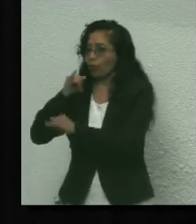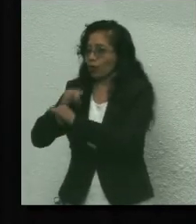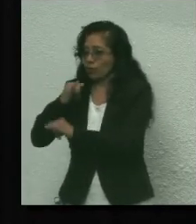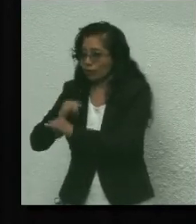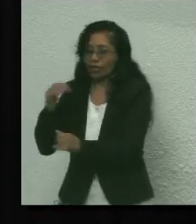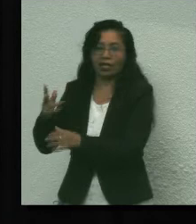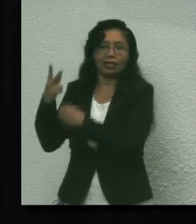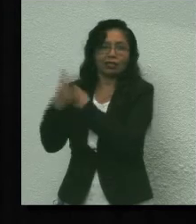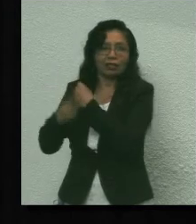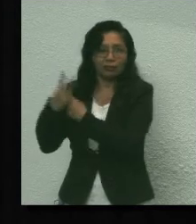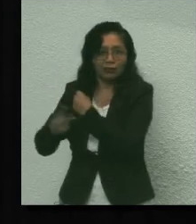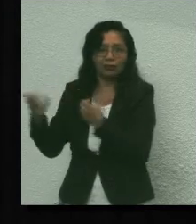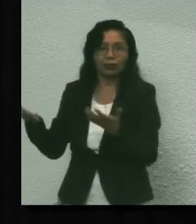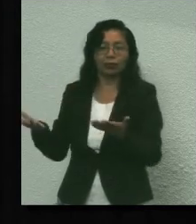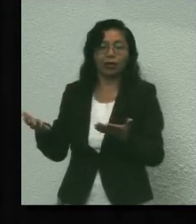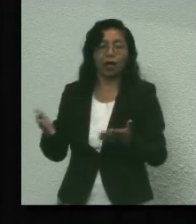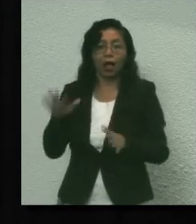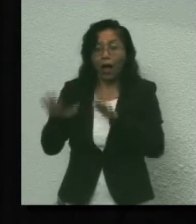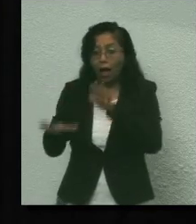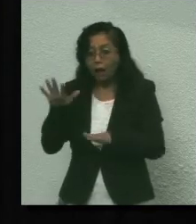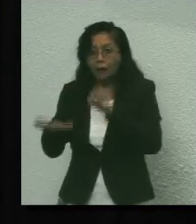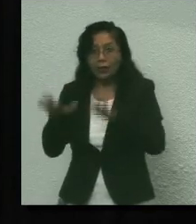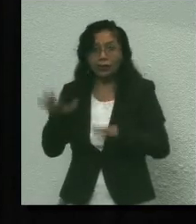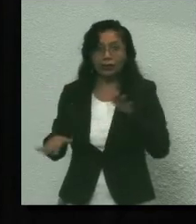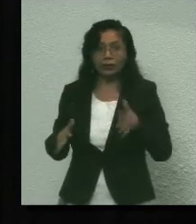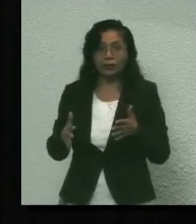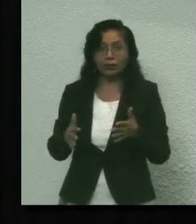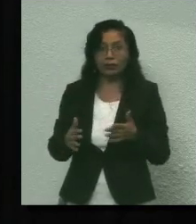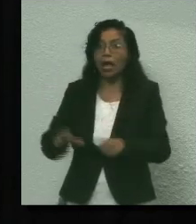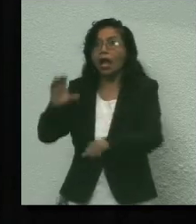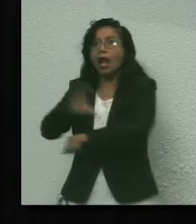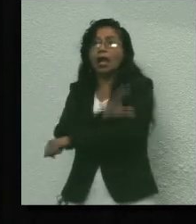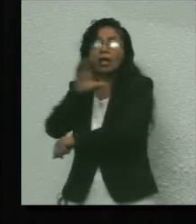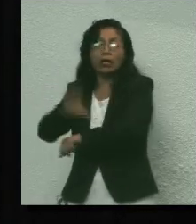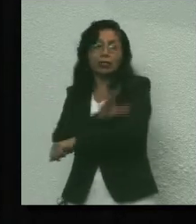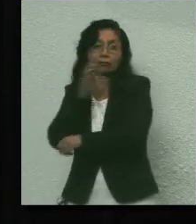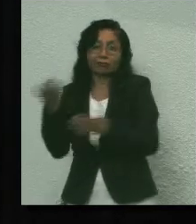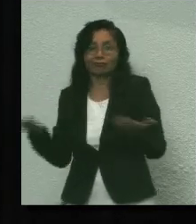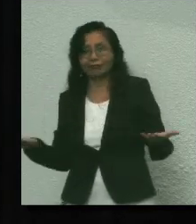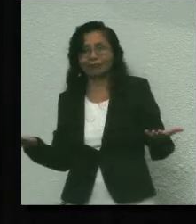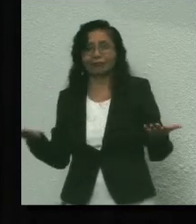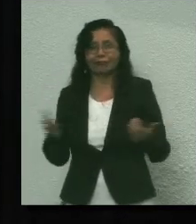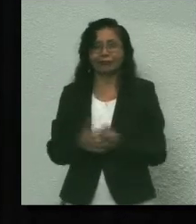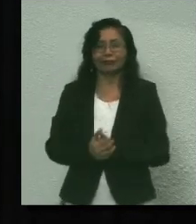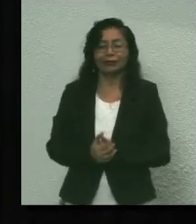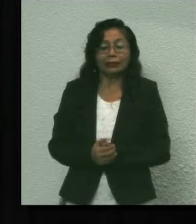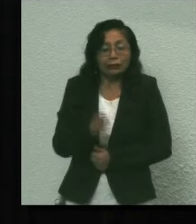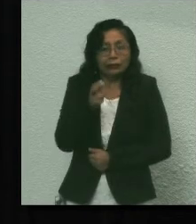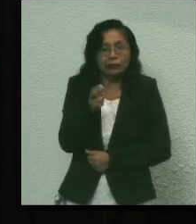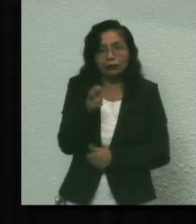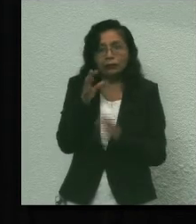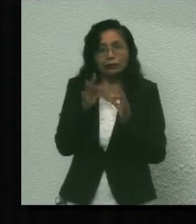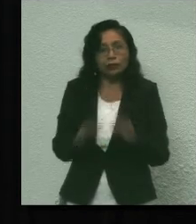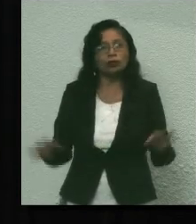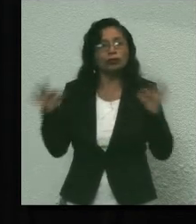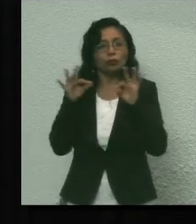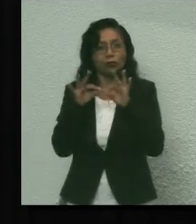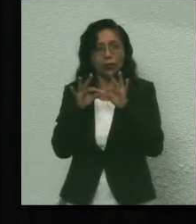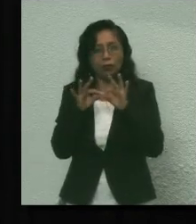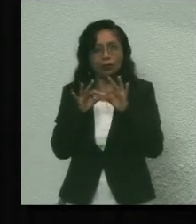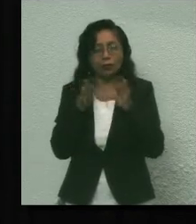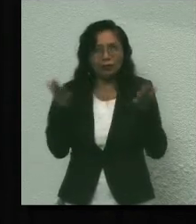televisión en ocasiones hasta por energía eléctrica es indispensable impulsar con mayor